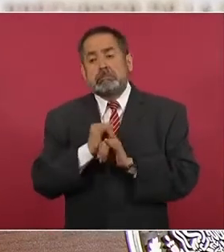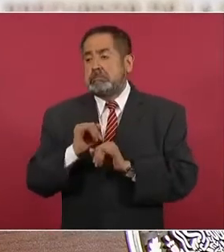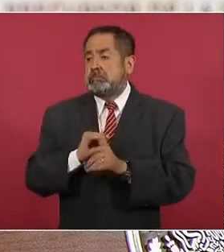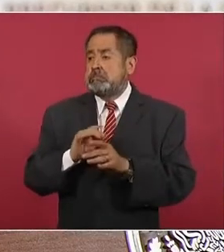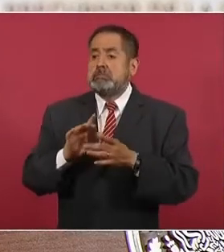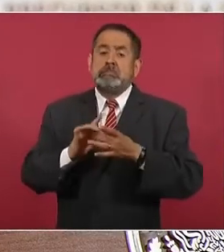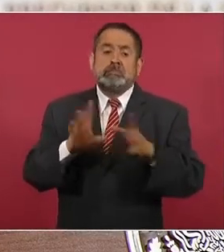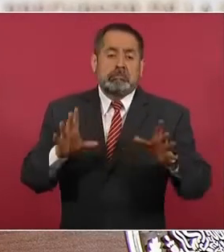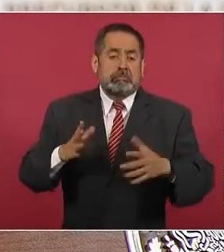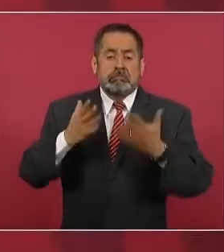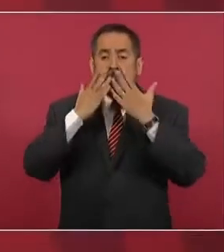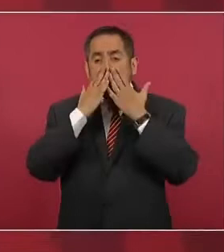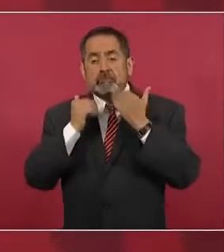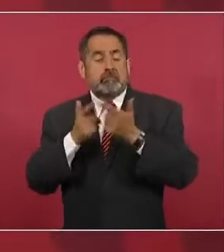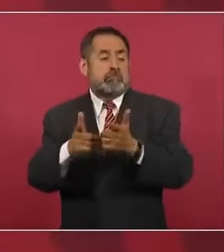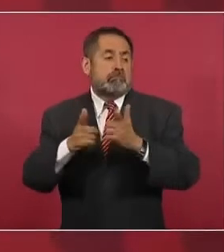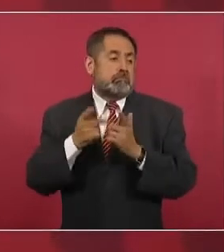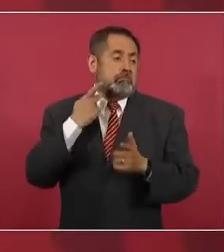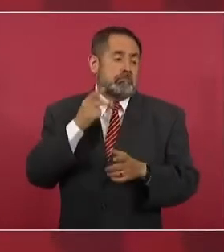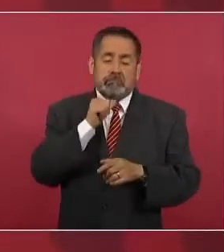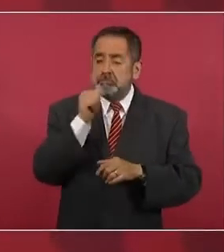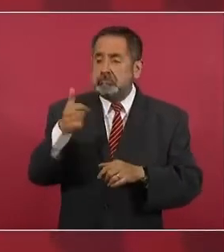no tengo partido.